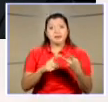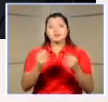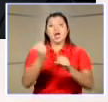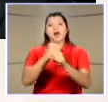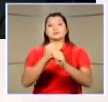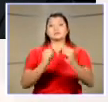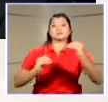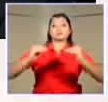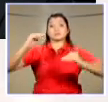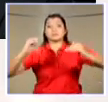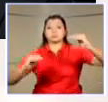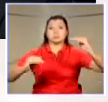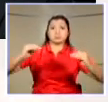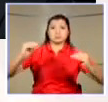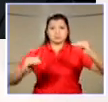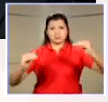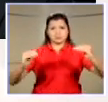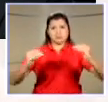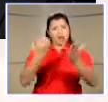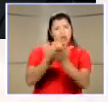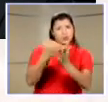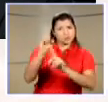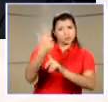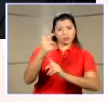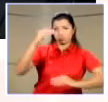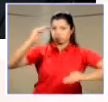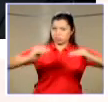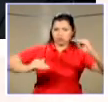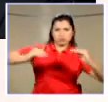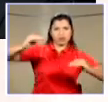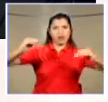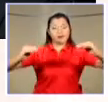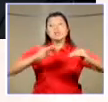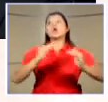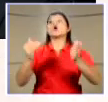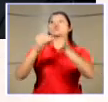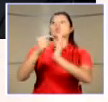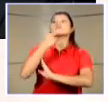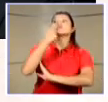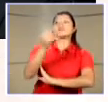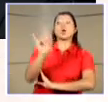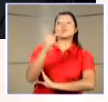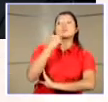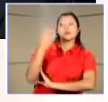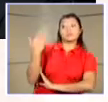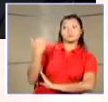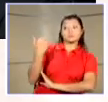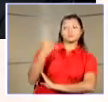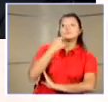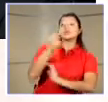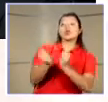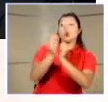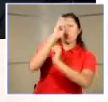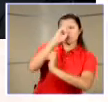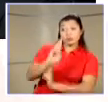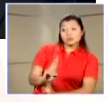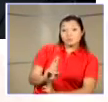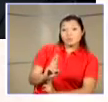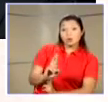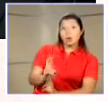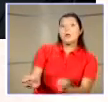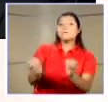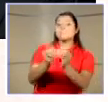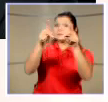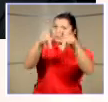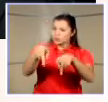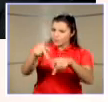desestabilización social, porque yo creo que van a provocar desestabilización social, y reitero lo que dije al principio con mucho respeto, eso lo provocan más gente ustedes, debe salir a